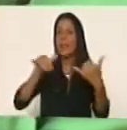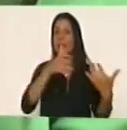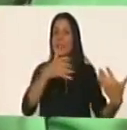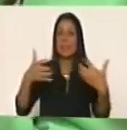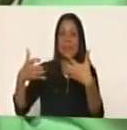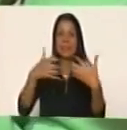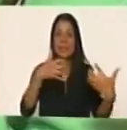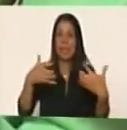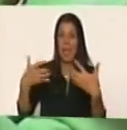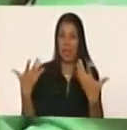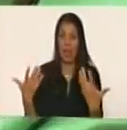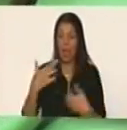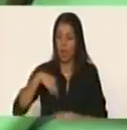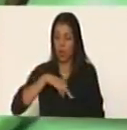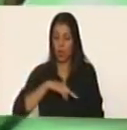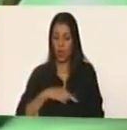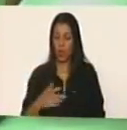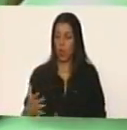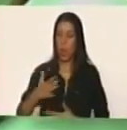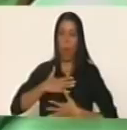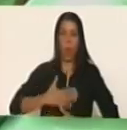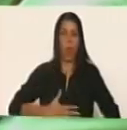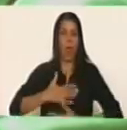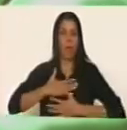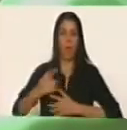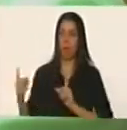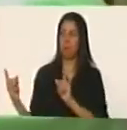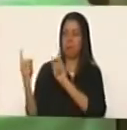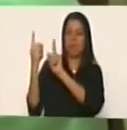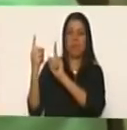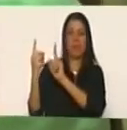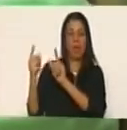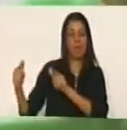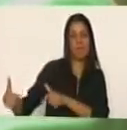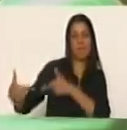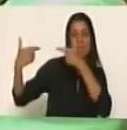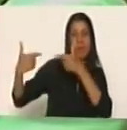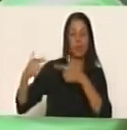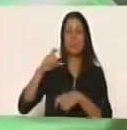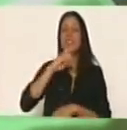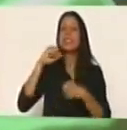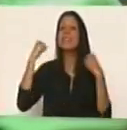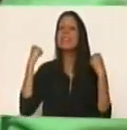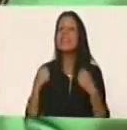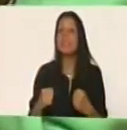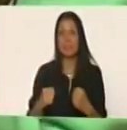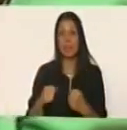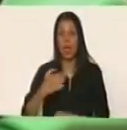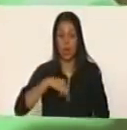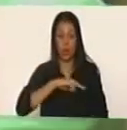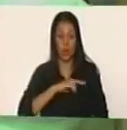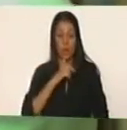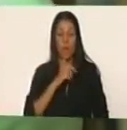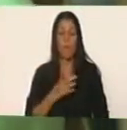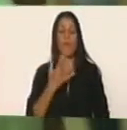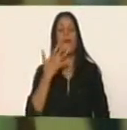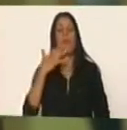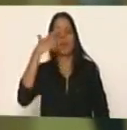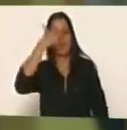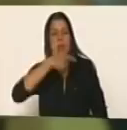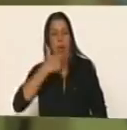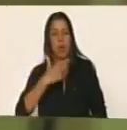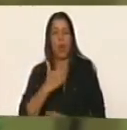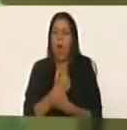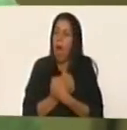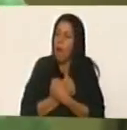nosotros la estamos librando cuerpo a cuerpo. Por eso yo digo que no es cualquier paz. Si nosotros no tuviésemos la convicción amorosa